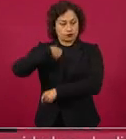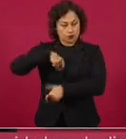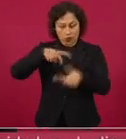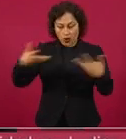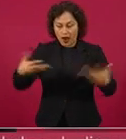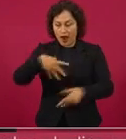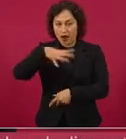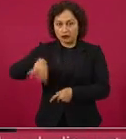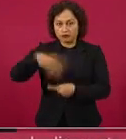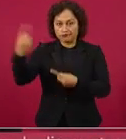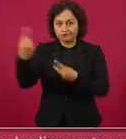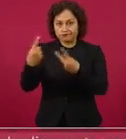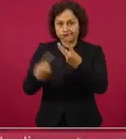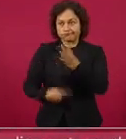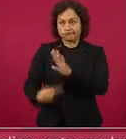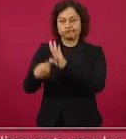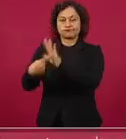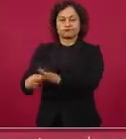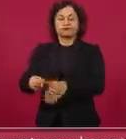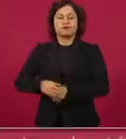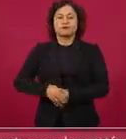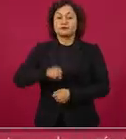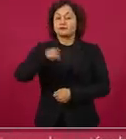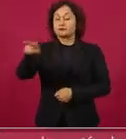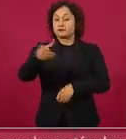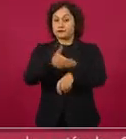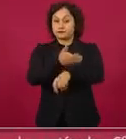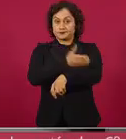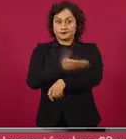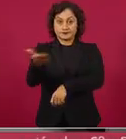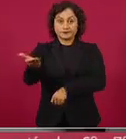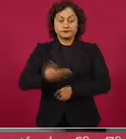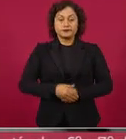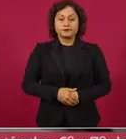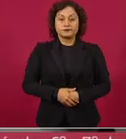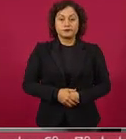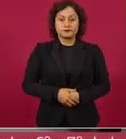todo lo que se está haciendo. A ver, el compañero que está aquí, que existe. Buen día.